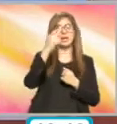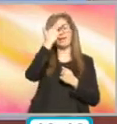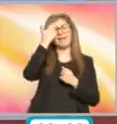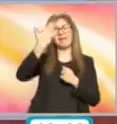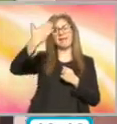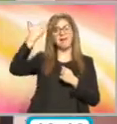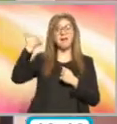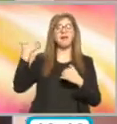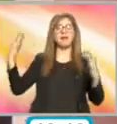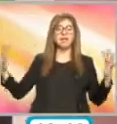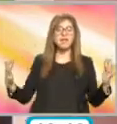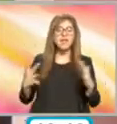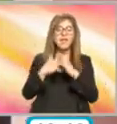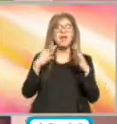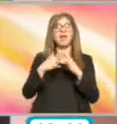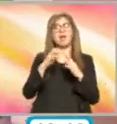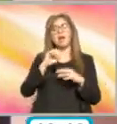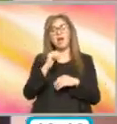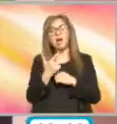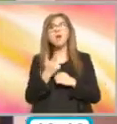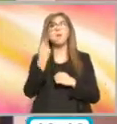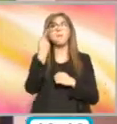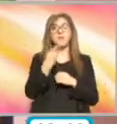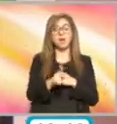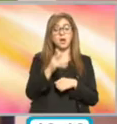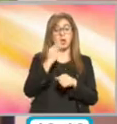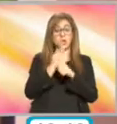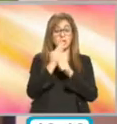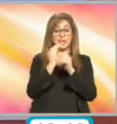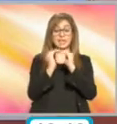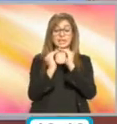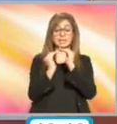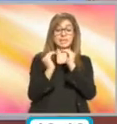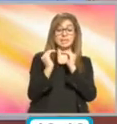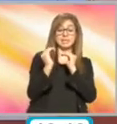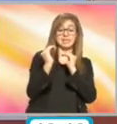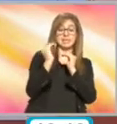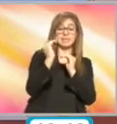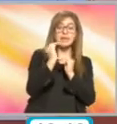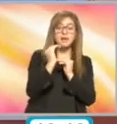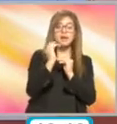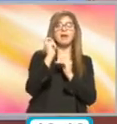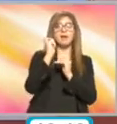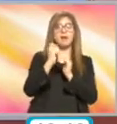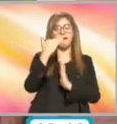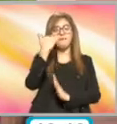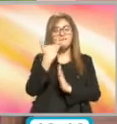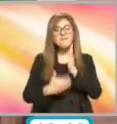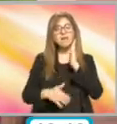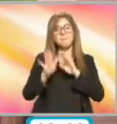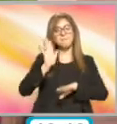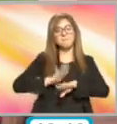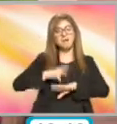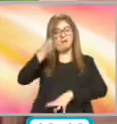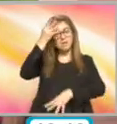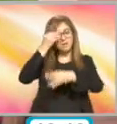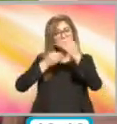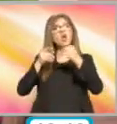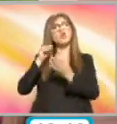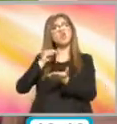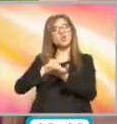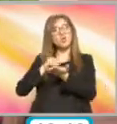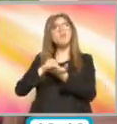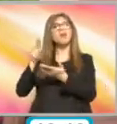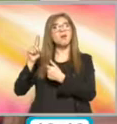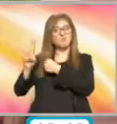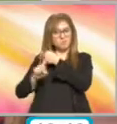pero ahorita a pesar de que estamos como que en la cima, todavía nos considero como que muy bestias. Todavía hay muchos problemas como, por